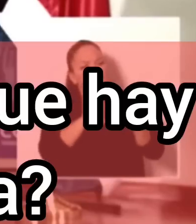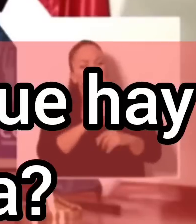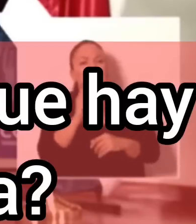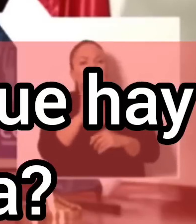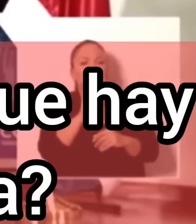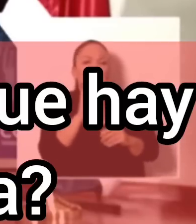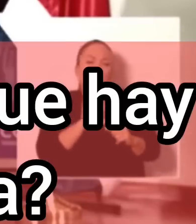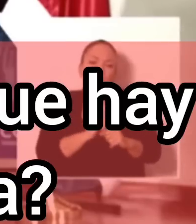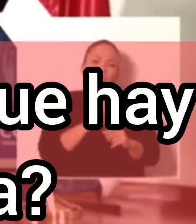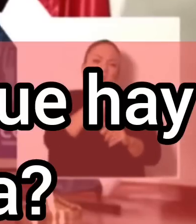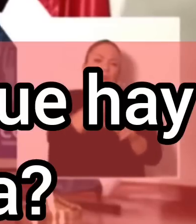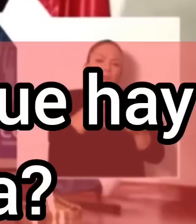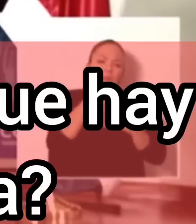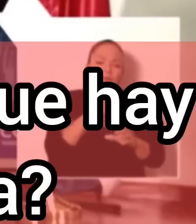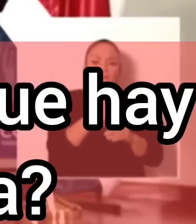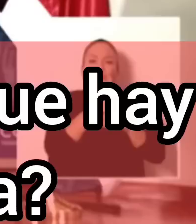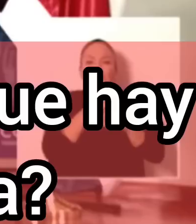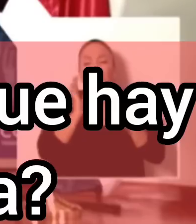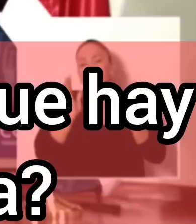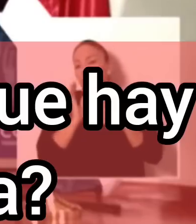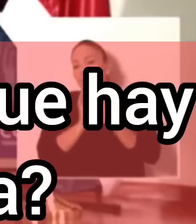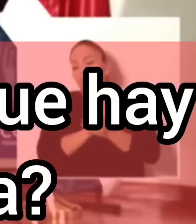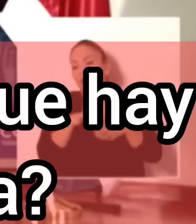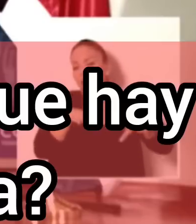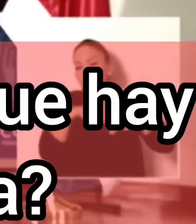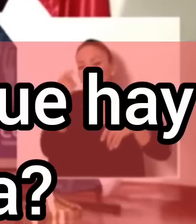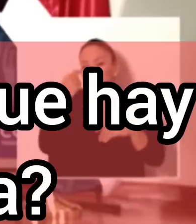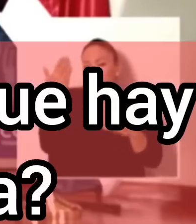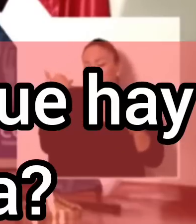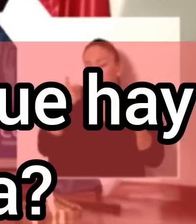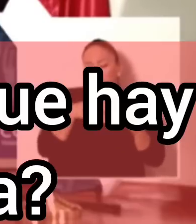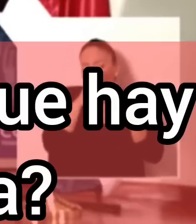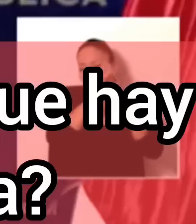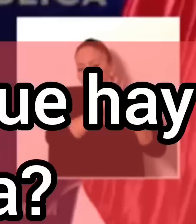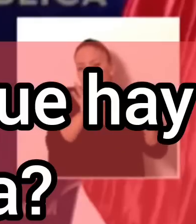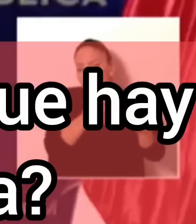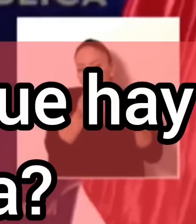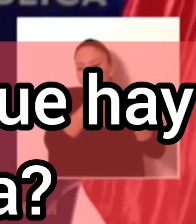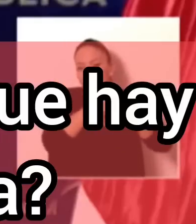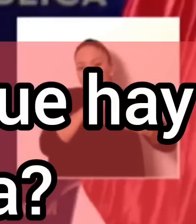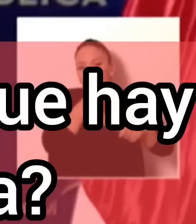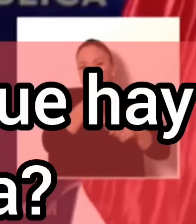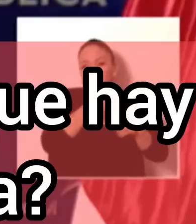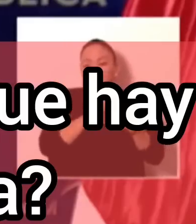su posición de defender las acciones del gobierno anterior. Yo respeto la libertad de prensa.